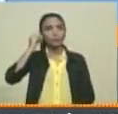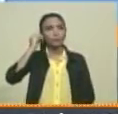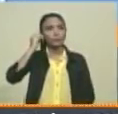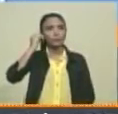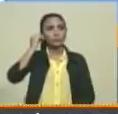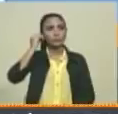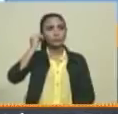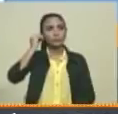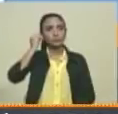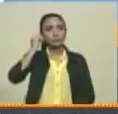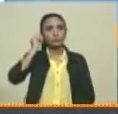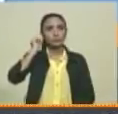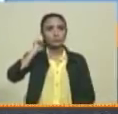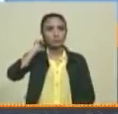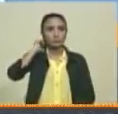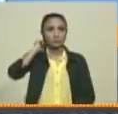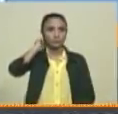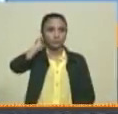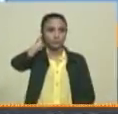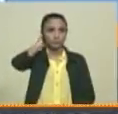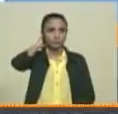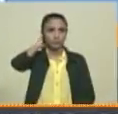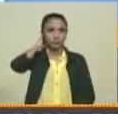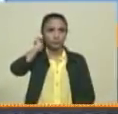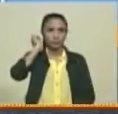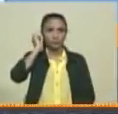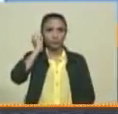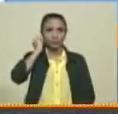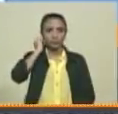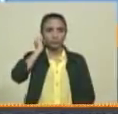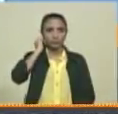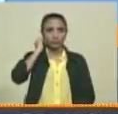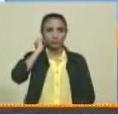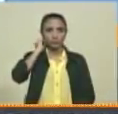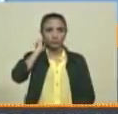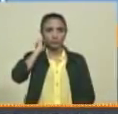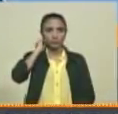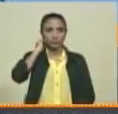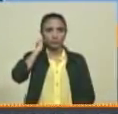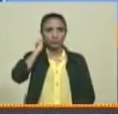El imperialismo está loco, loco, loco, loco, loco, loco.